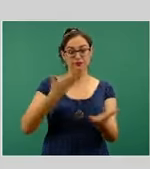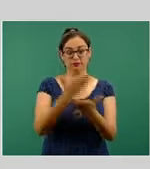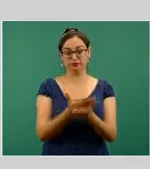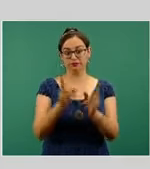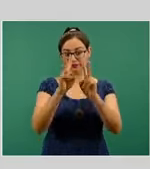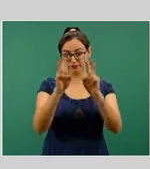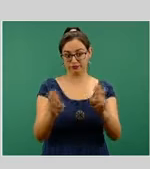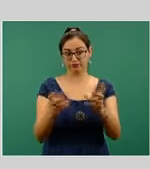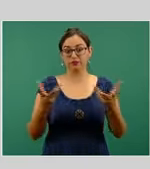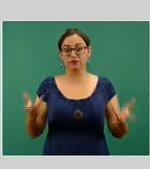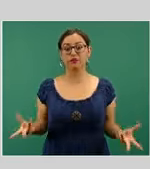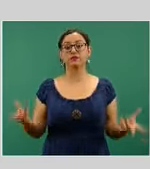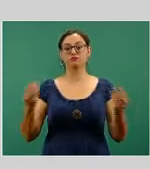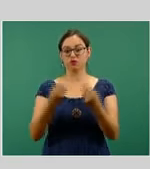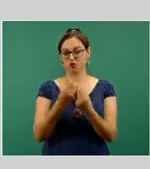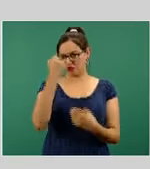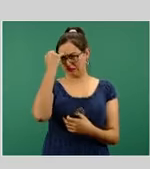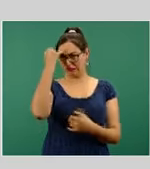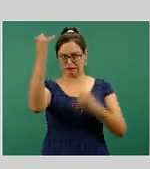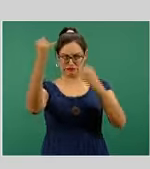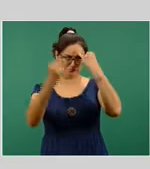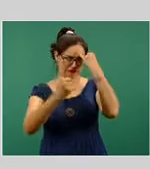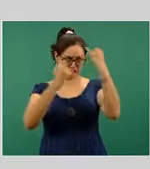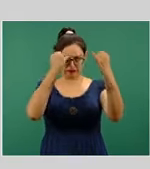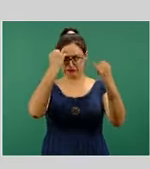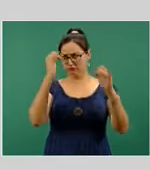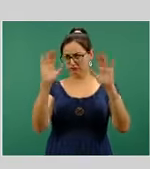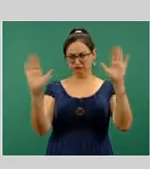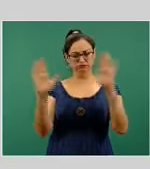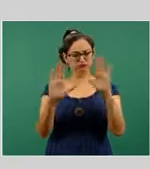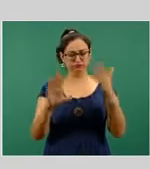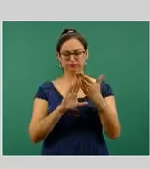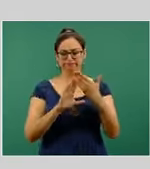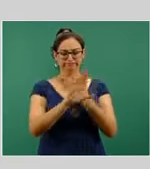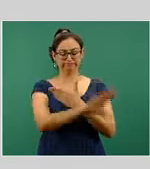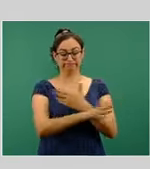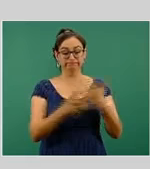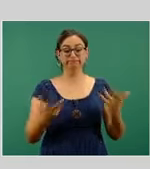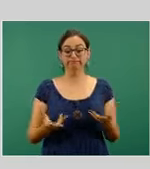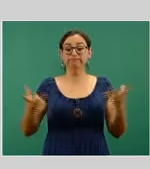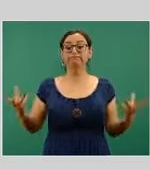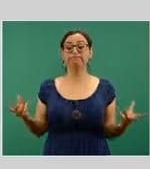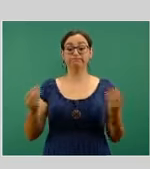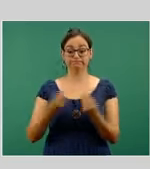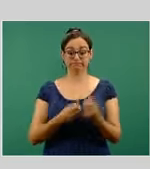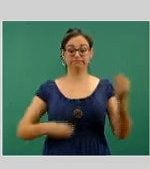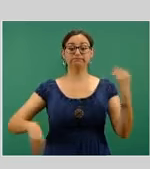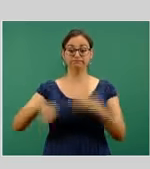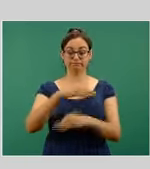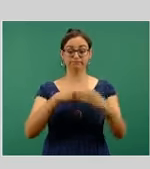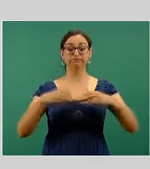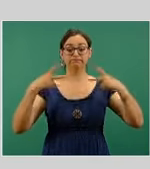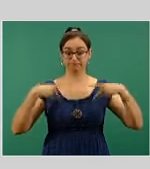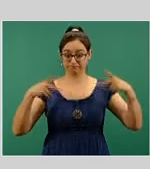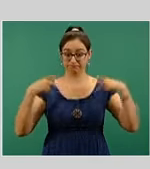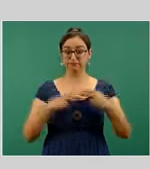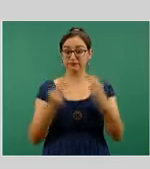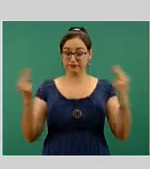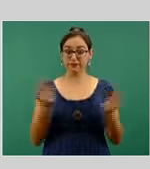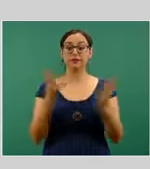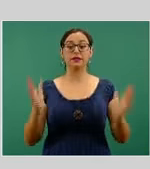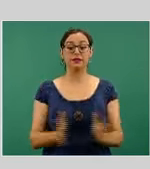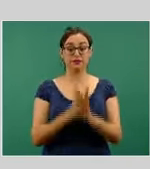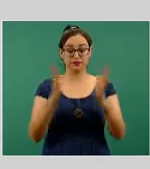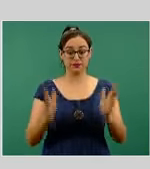este lema de Juntos sin Estigma, juntos porque se requiere de todos los sectores y actores de la sociedad, y sin estigma porque esto es una